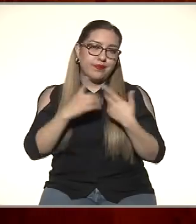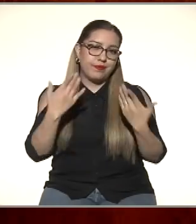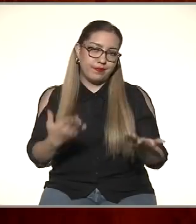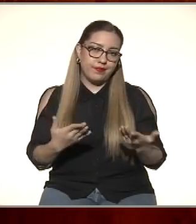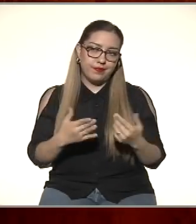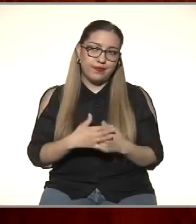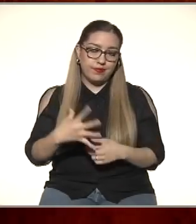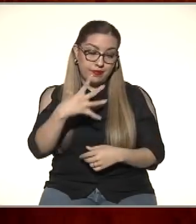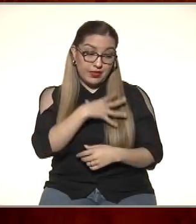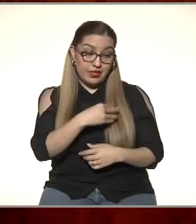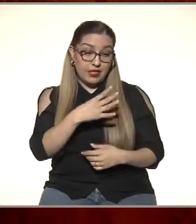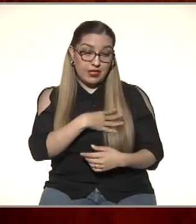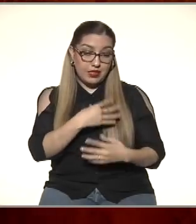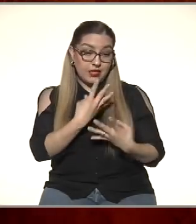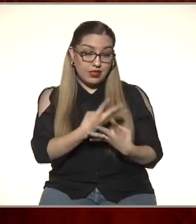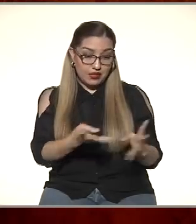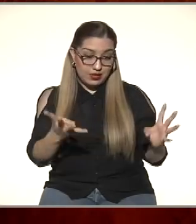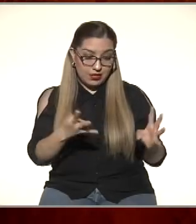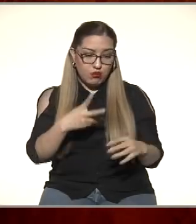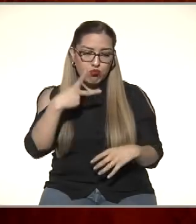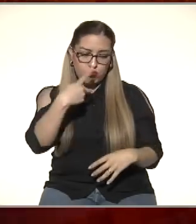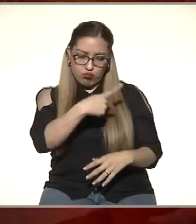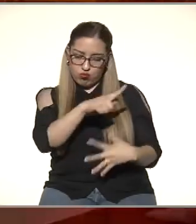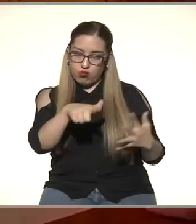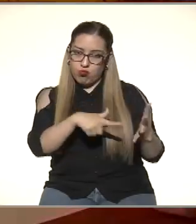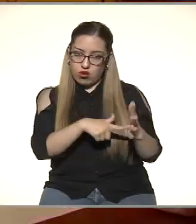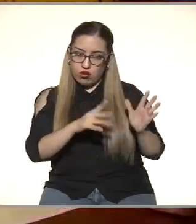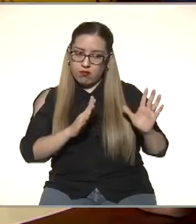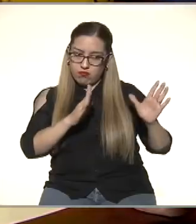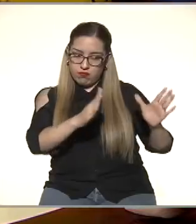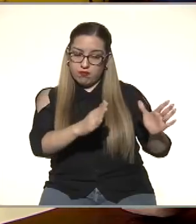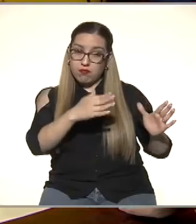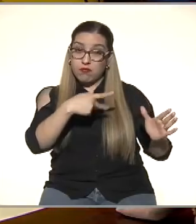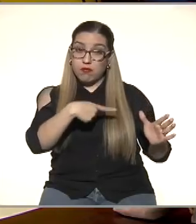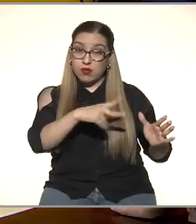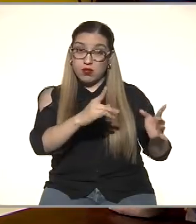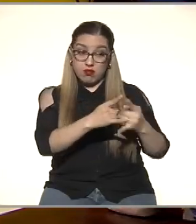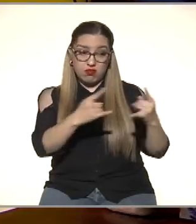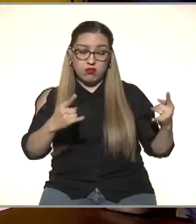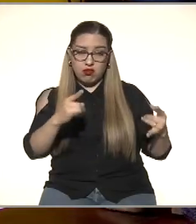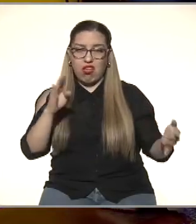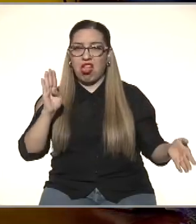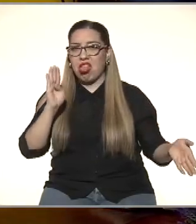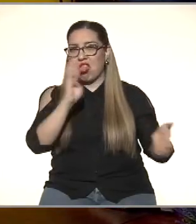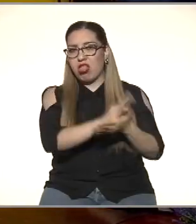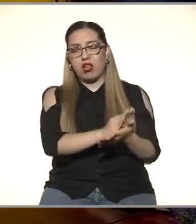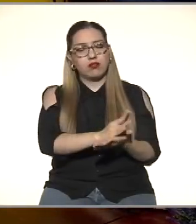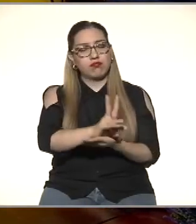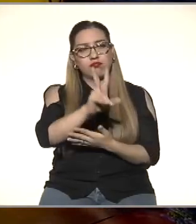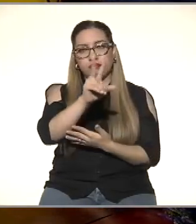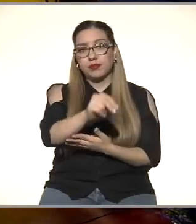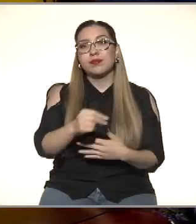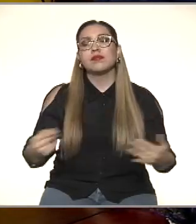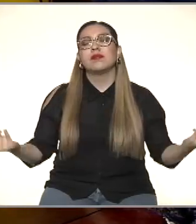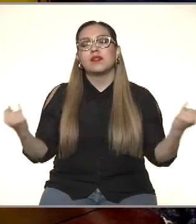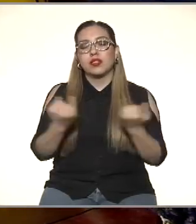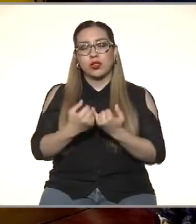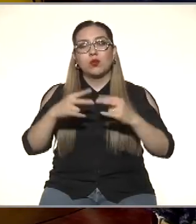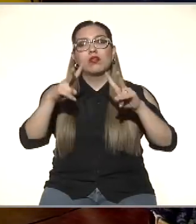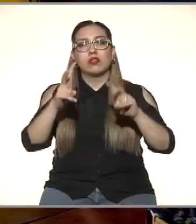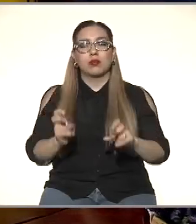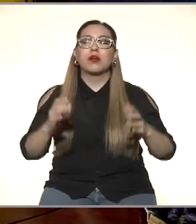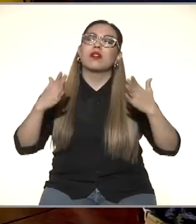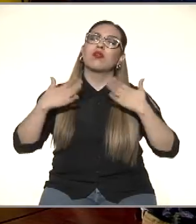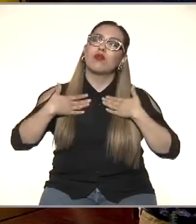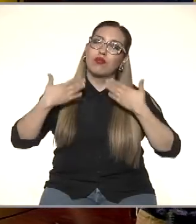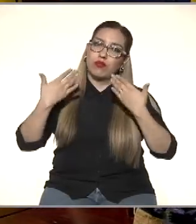hay que dejarlos, sí, en su lugar, pero no quiere decir sin historia. Claro. Pensando en lo que hemos hablado de la confianza, del secreto, de